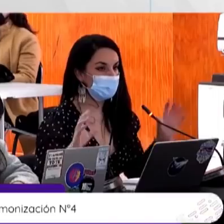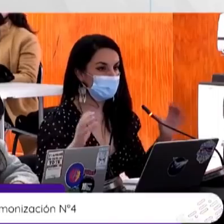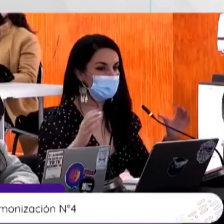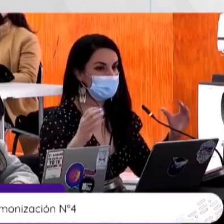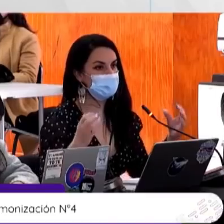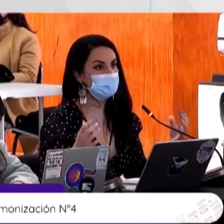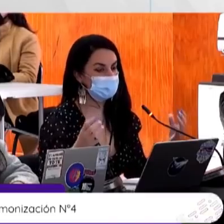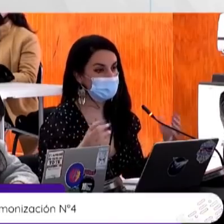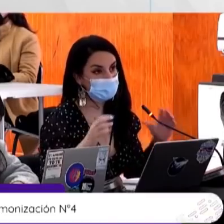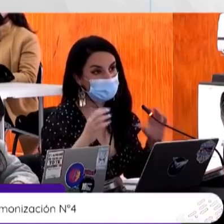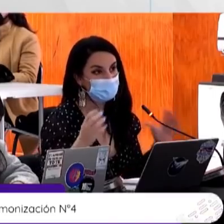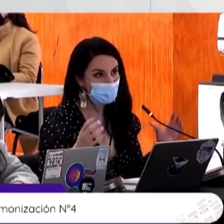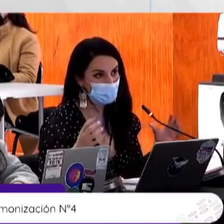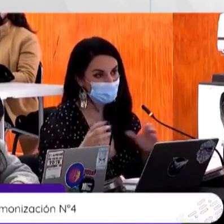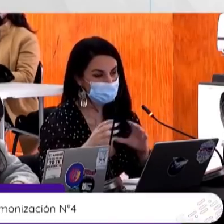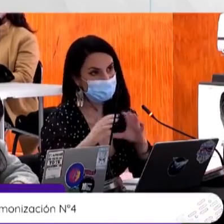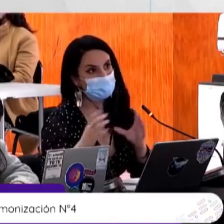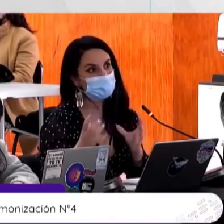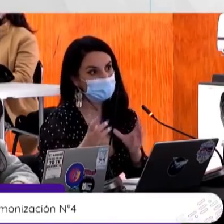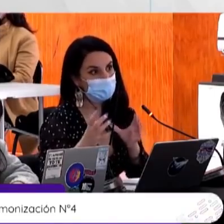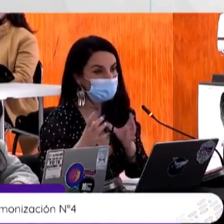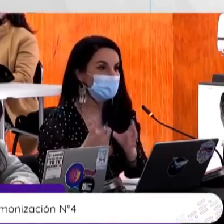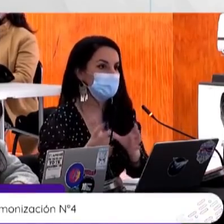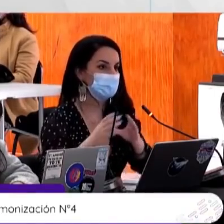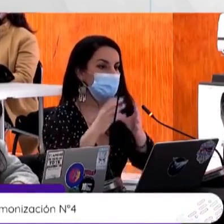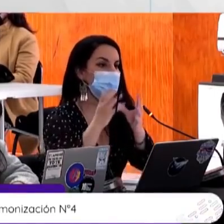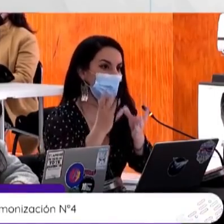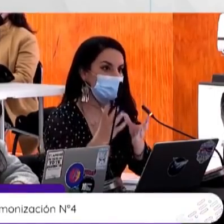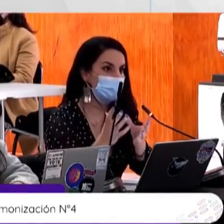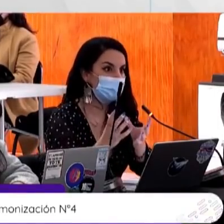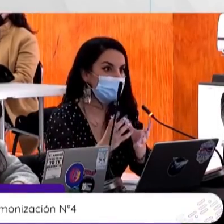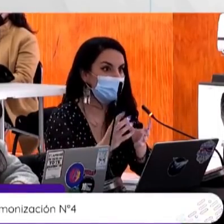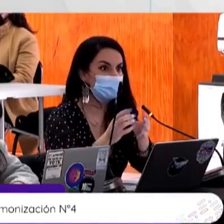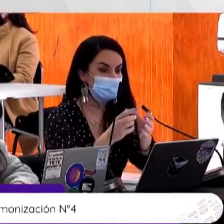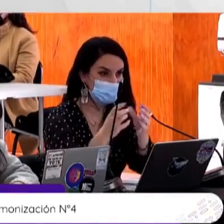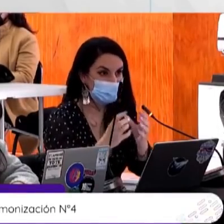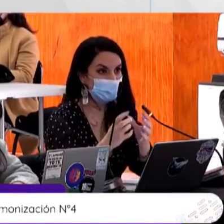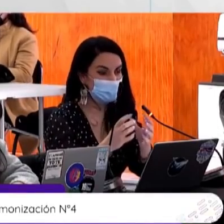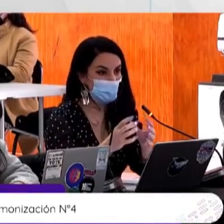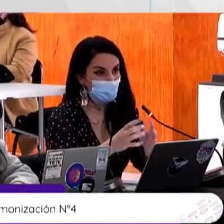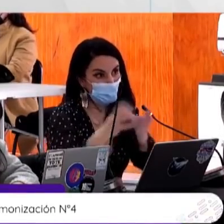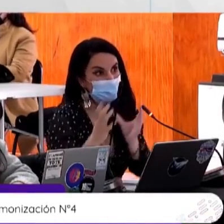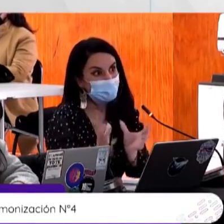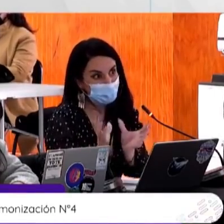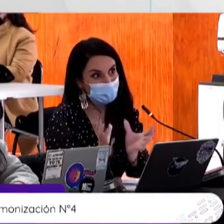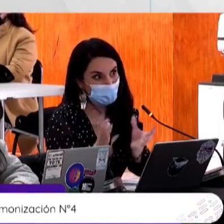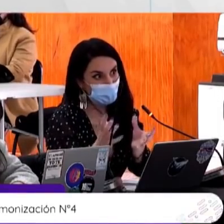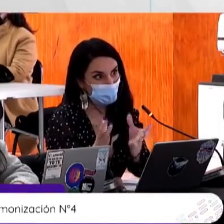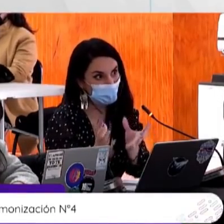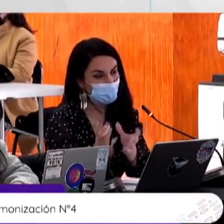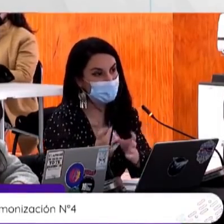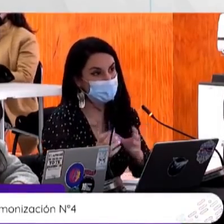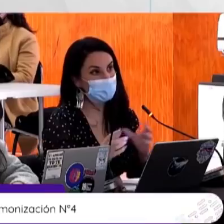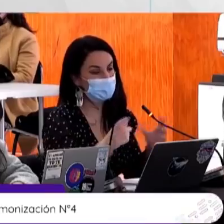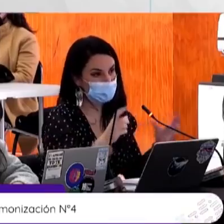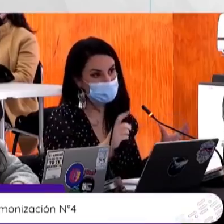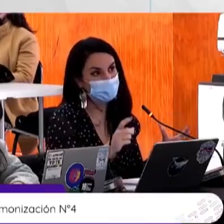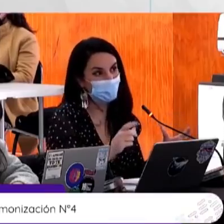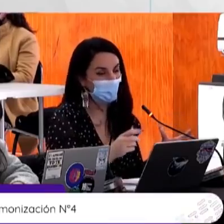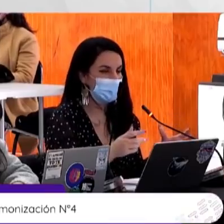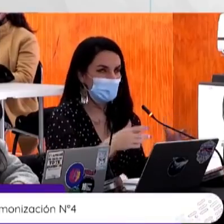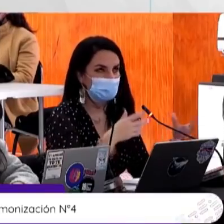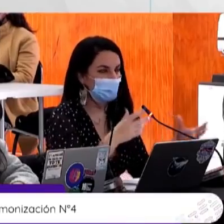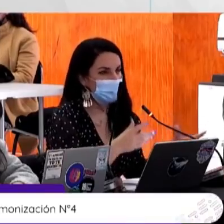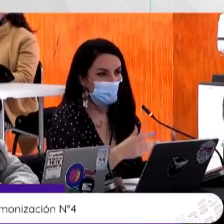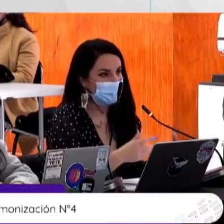no, se va a aplicar casuísticamente sin tener un concepto previo. Y eso origina arbitrariedad. Lo